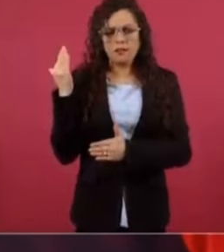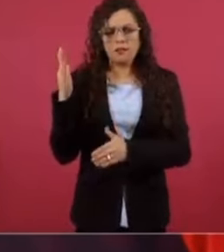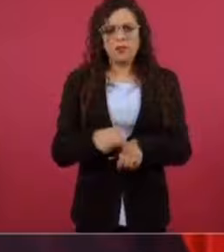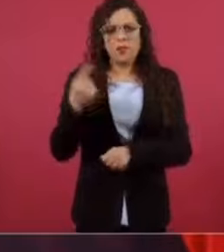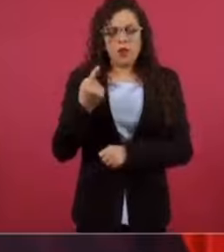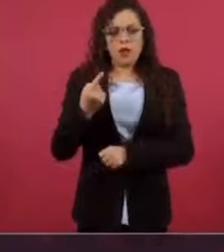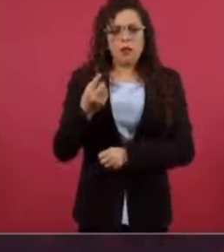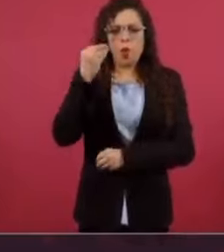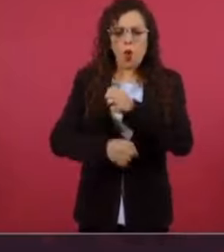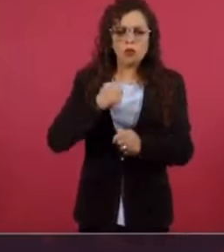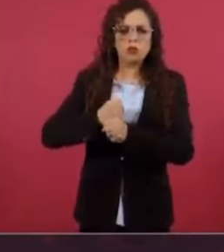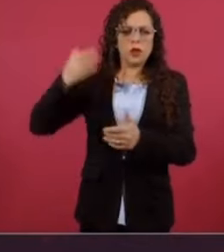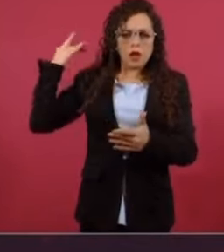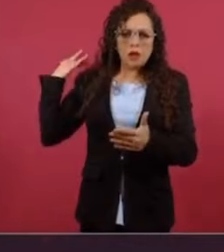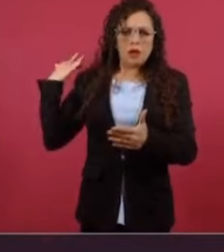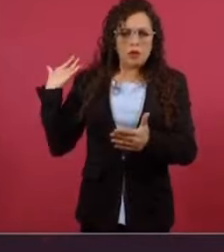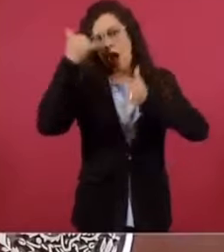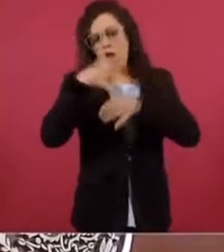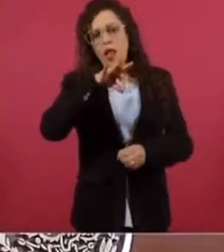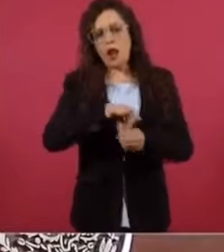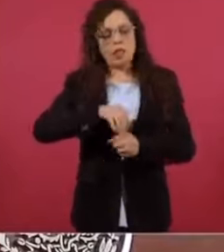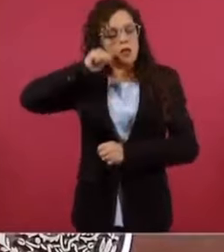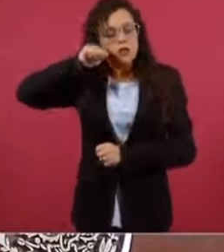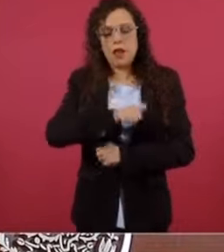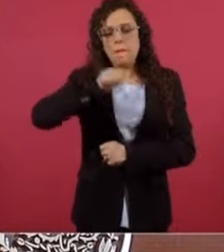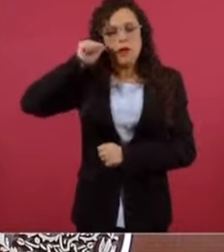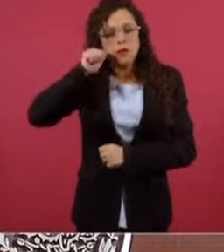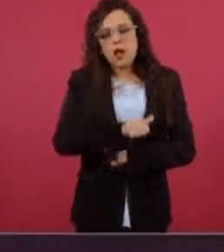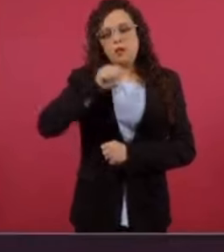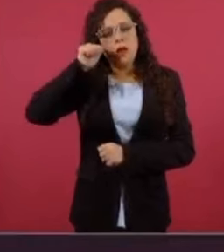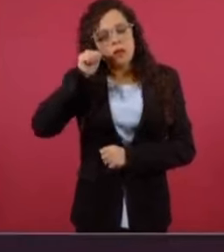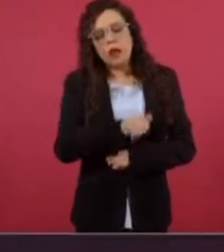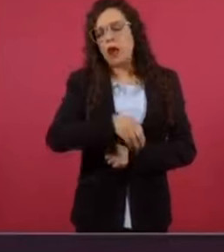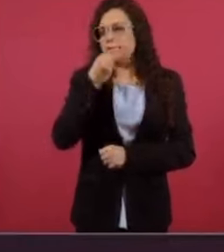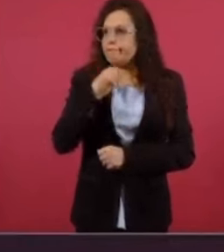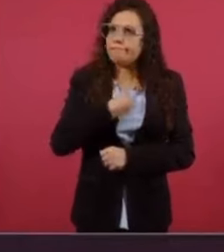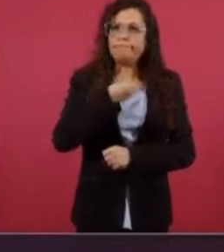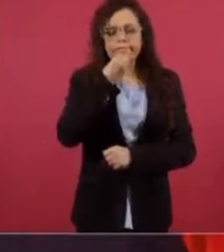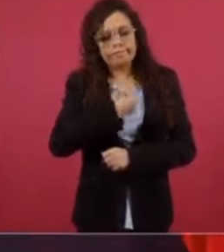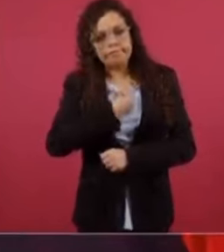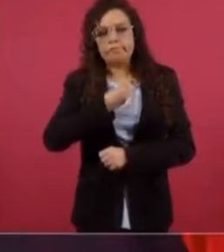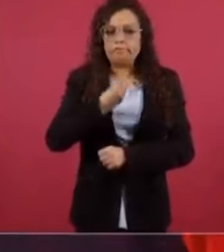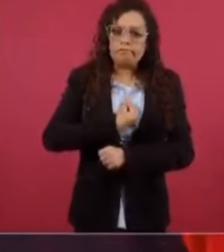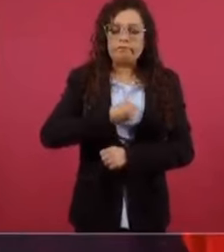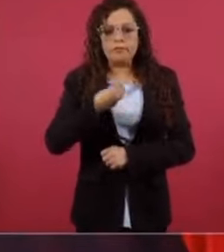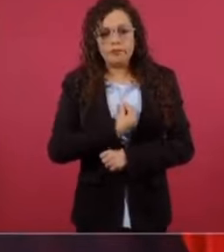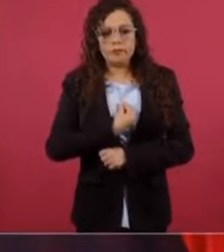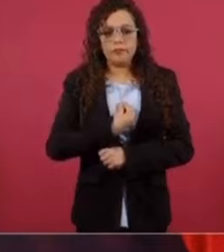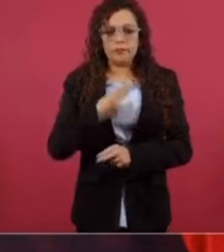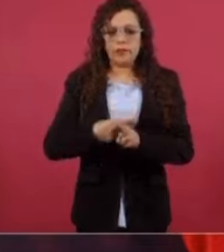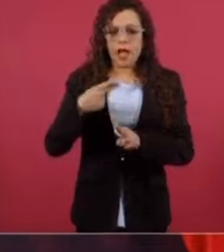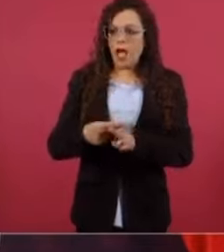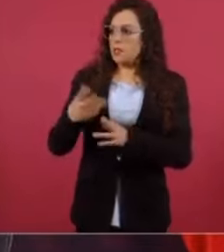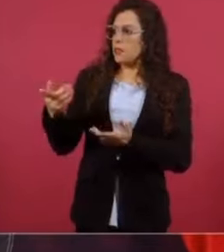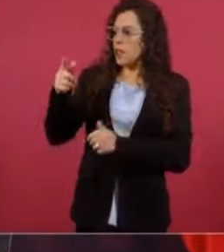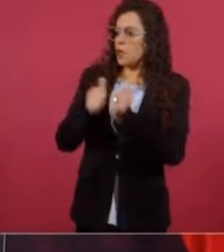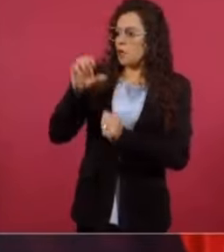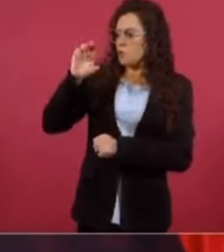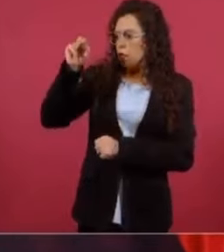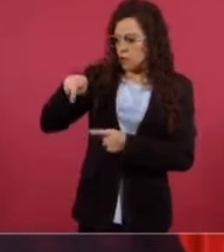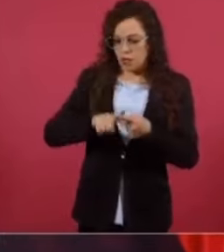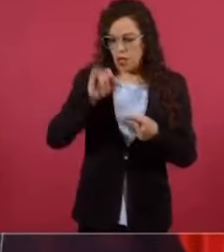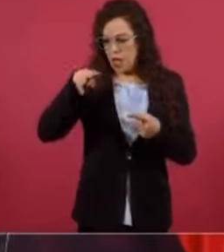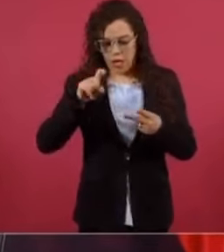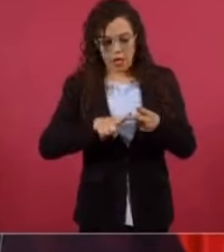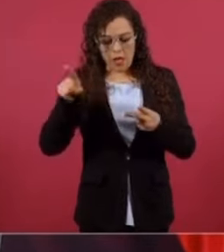padecido de fraudes electorales. Siempre. Y hemos enfrentado al Poder Judicial y a la Suprema Corte y al INE y